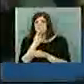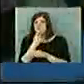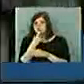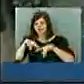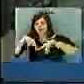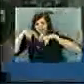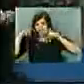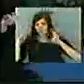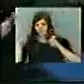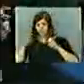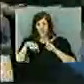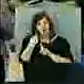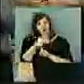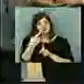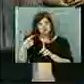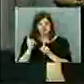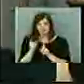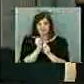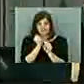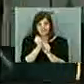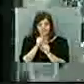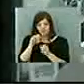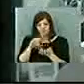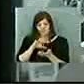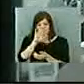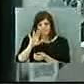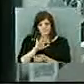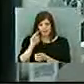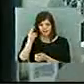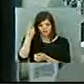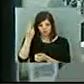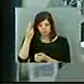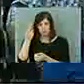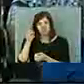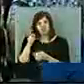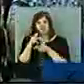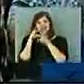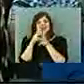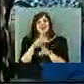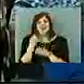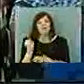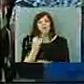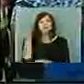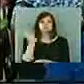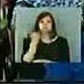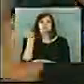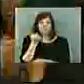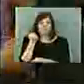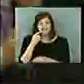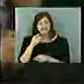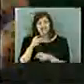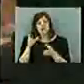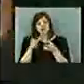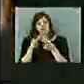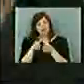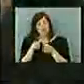investigación, entre otros ámbitos del quehacer nacional. La presidenta del ente destacó el alto número de cargos gerenciales en